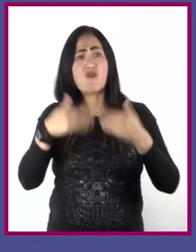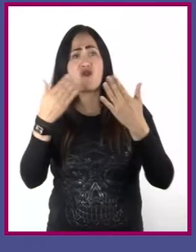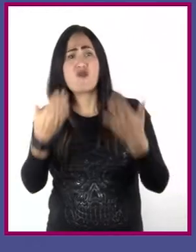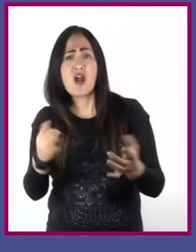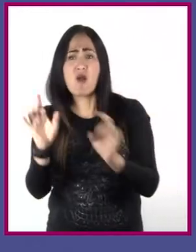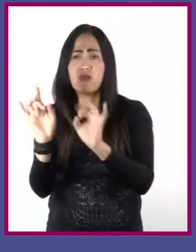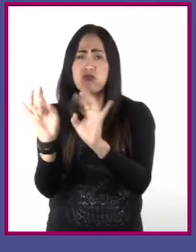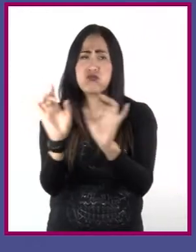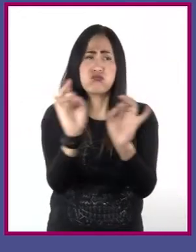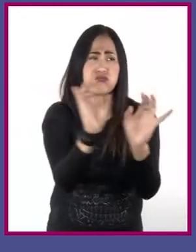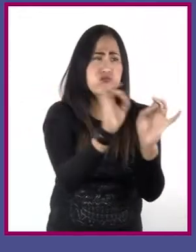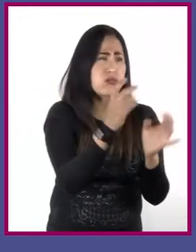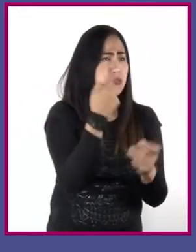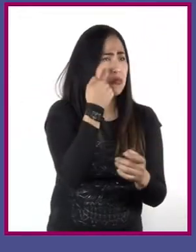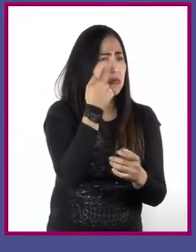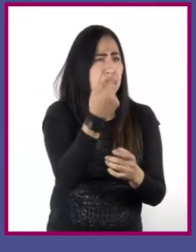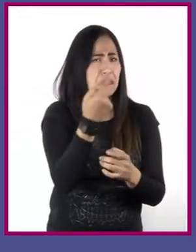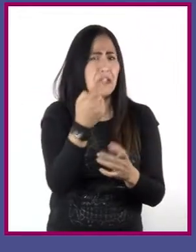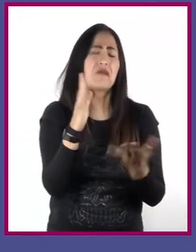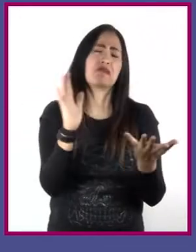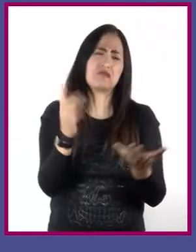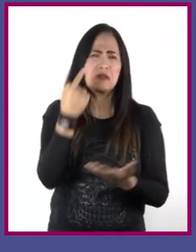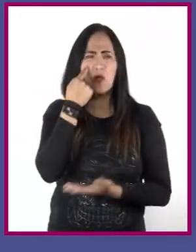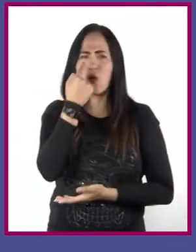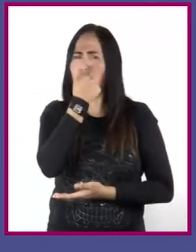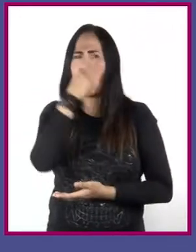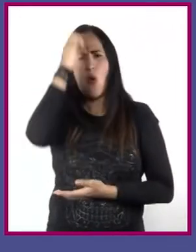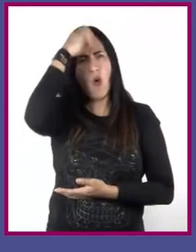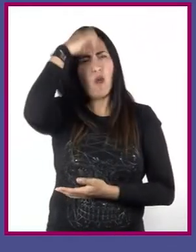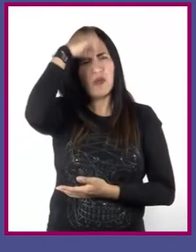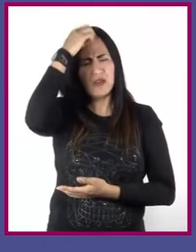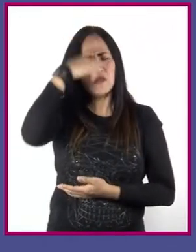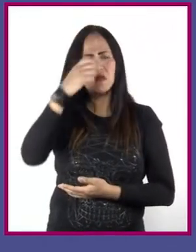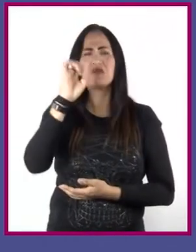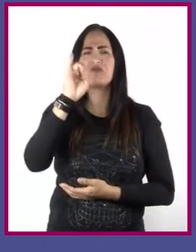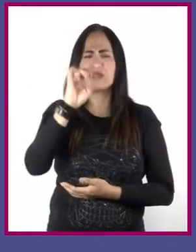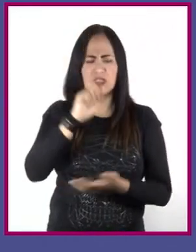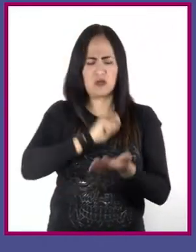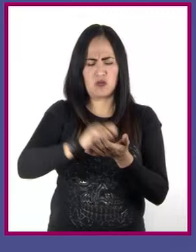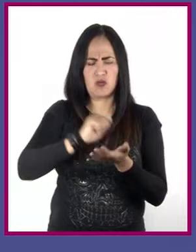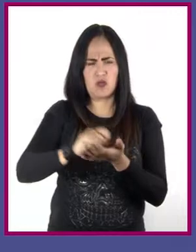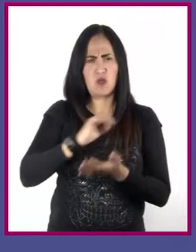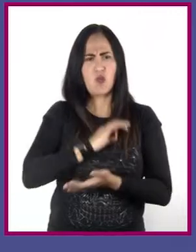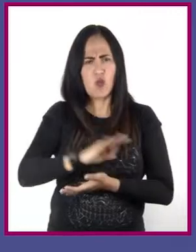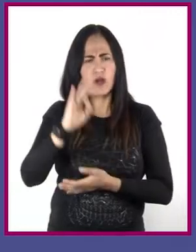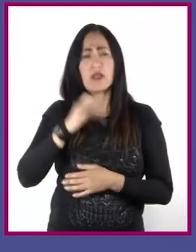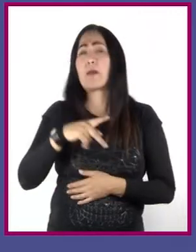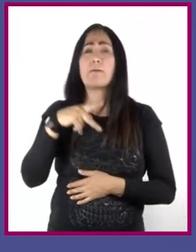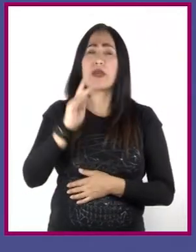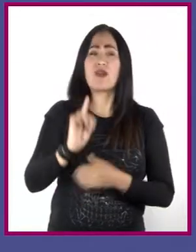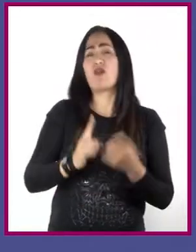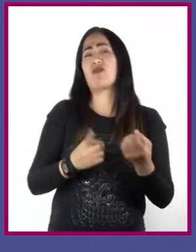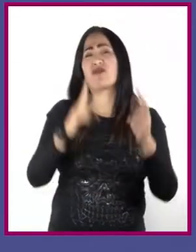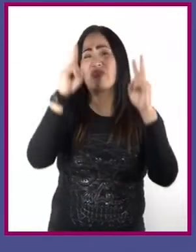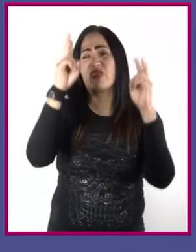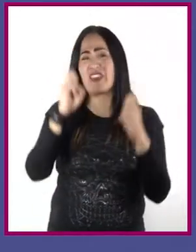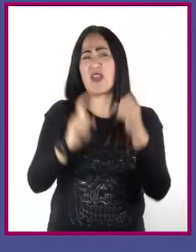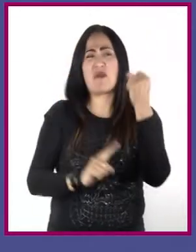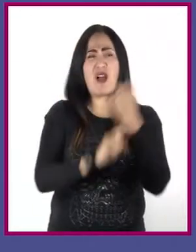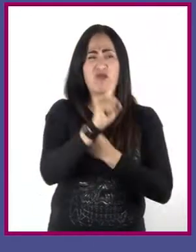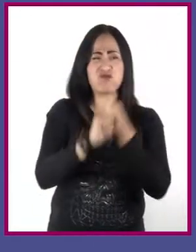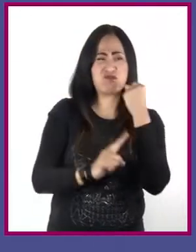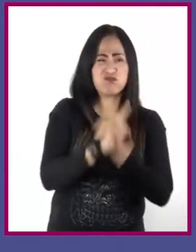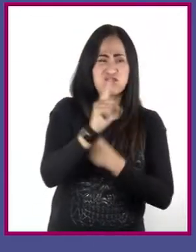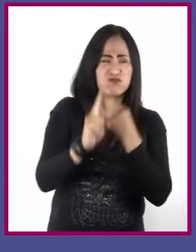susceptible de ser tomado desde una postura. Sin embargo, aquellos temas que se prestan a ser polémicos son